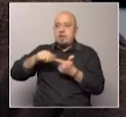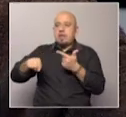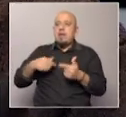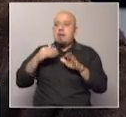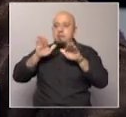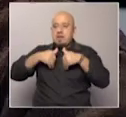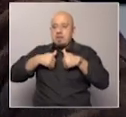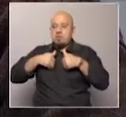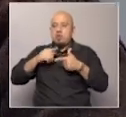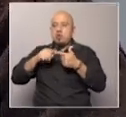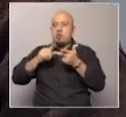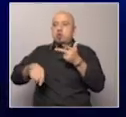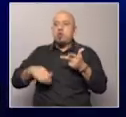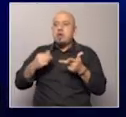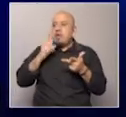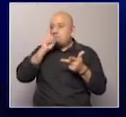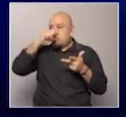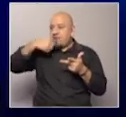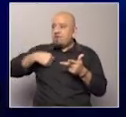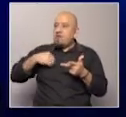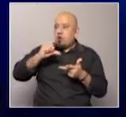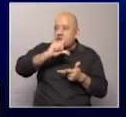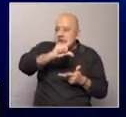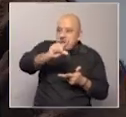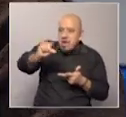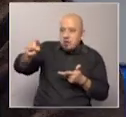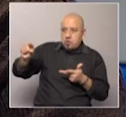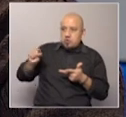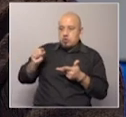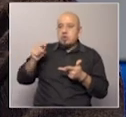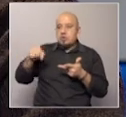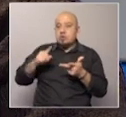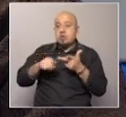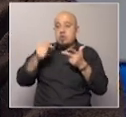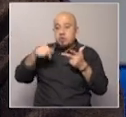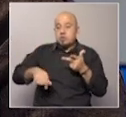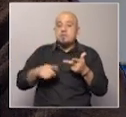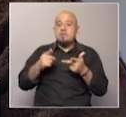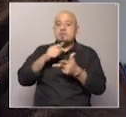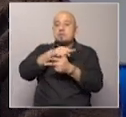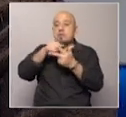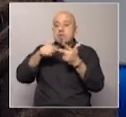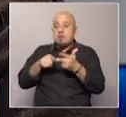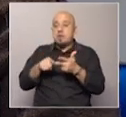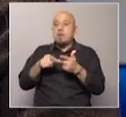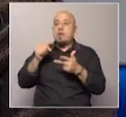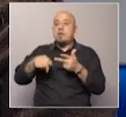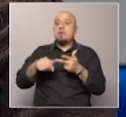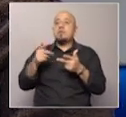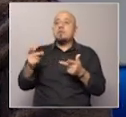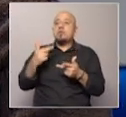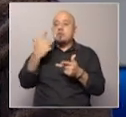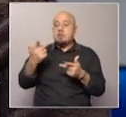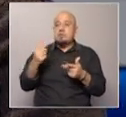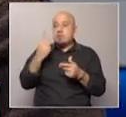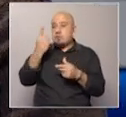periferia han sido los ejes que siempre es uno de los van cambiando son los de esta edición de alguna manera con estos tres grandes ejes